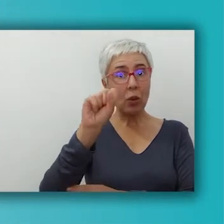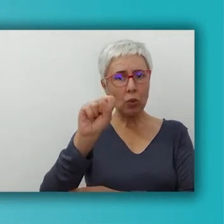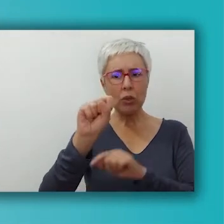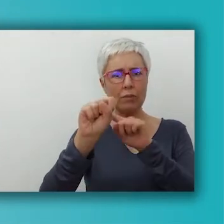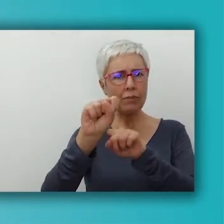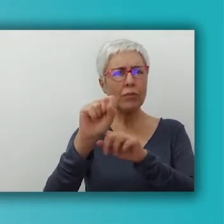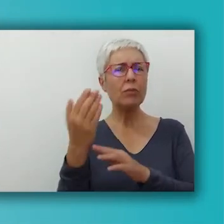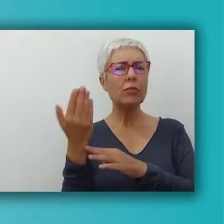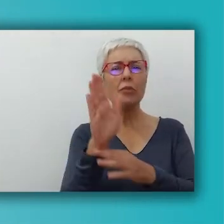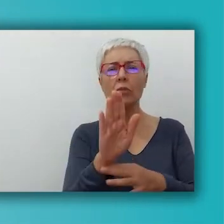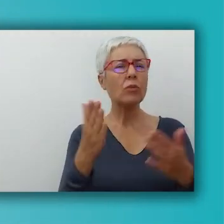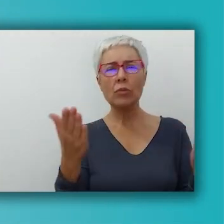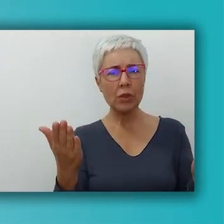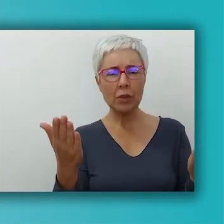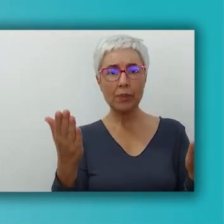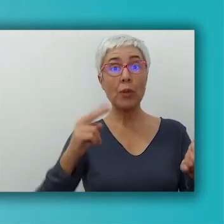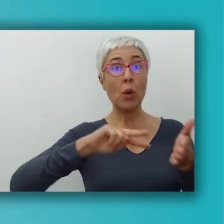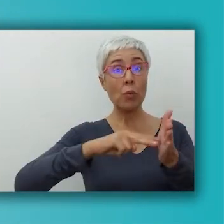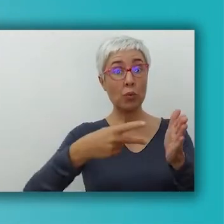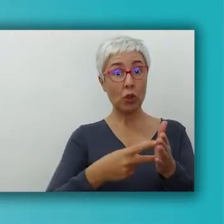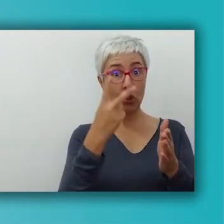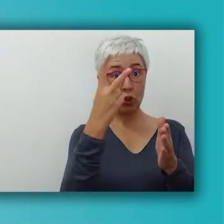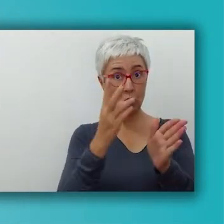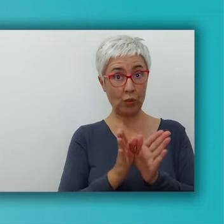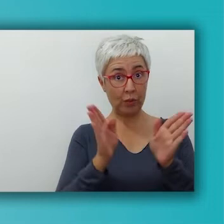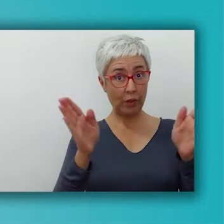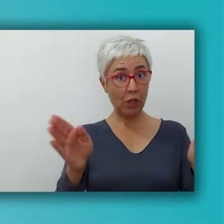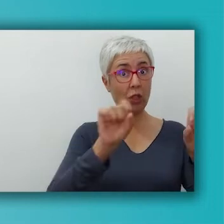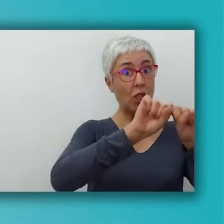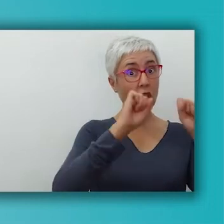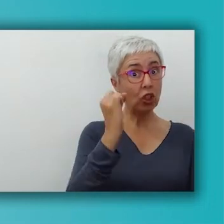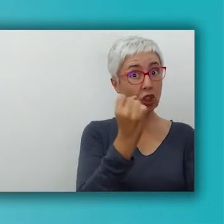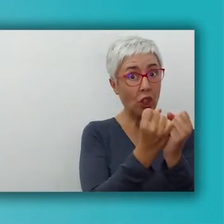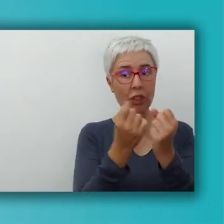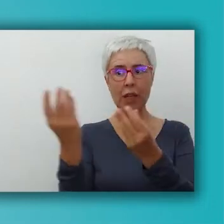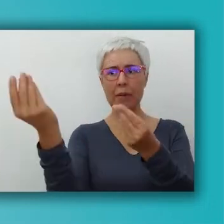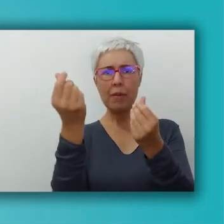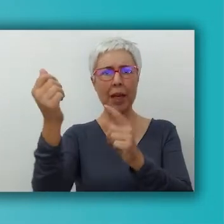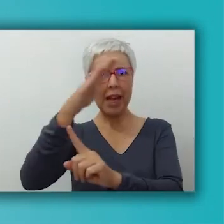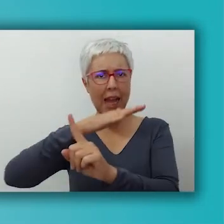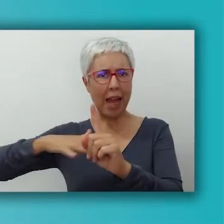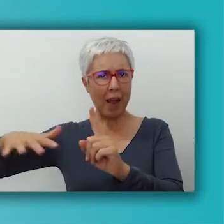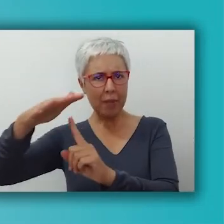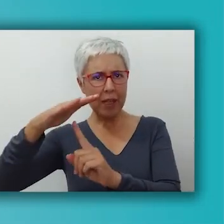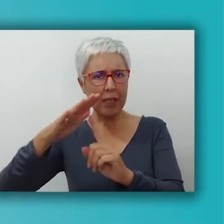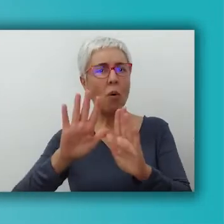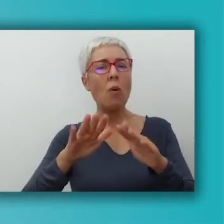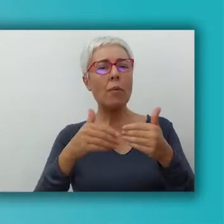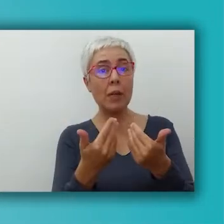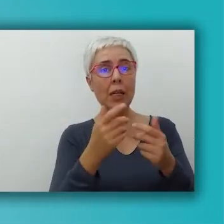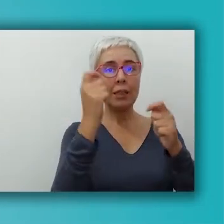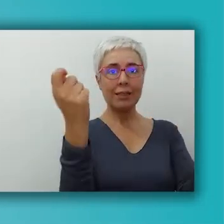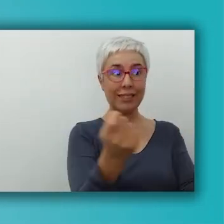Rodrigo, el project manager del proyecto, un proyecto con mucho impacto social y medioambiental. ¿Por qué? Porque trabajan